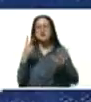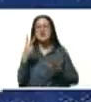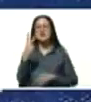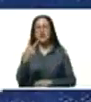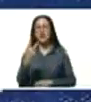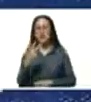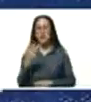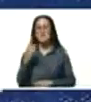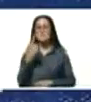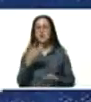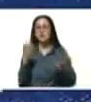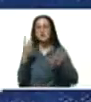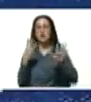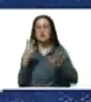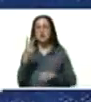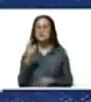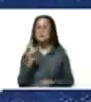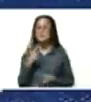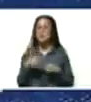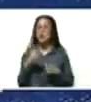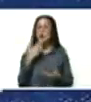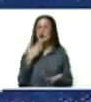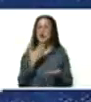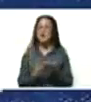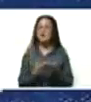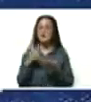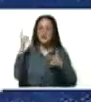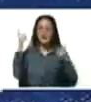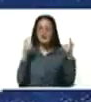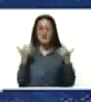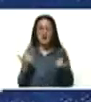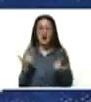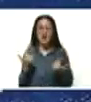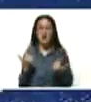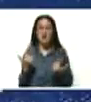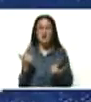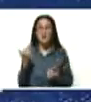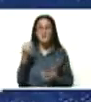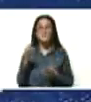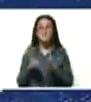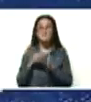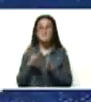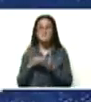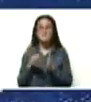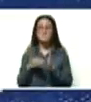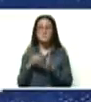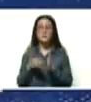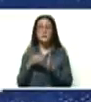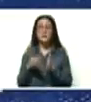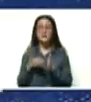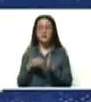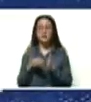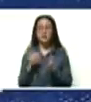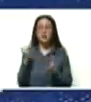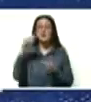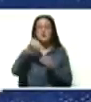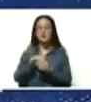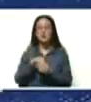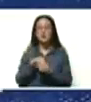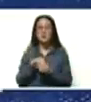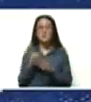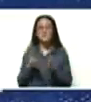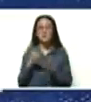digo, presidente, gracias a Chávez. Un metro excluyente. Estamos ahora un metro incluyente. Porque metro tenemos para todos. Porque tenemos